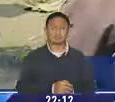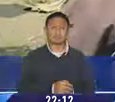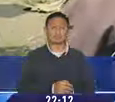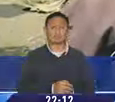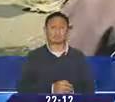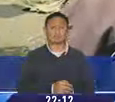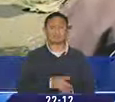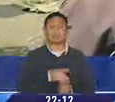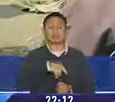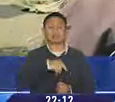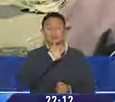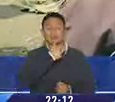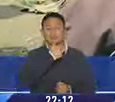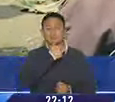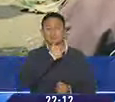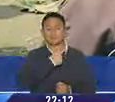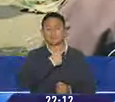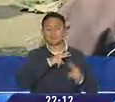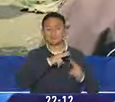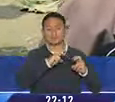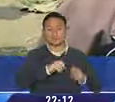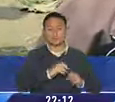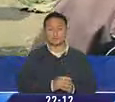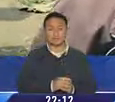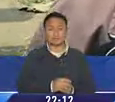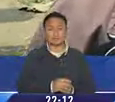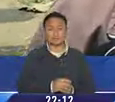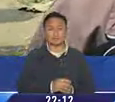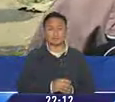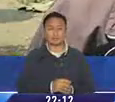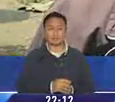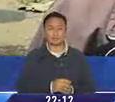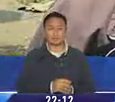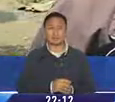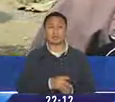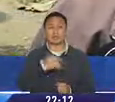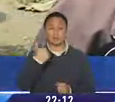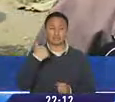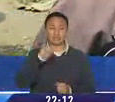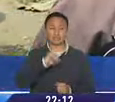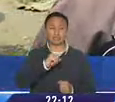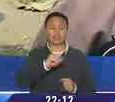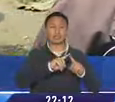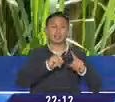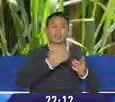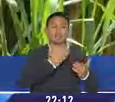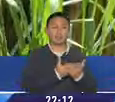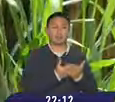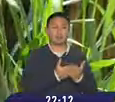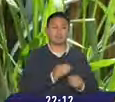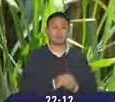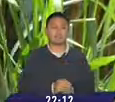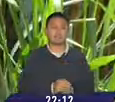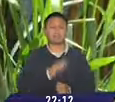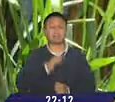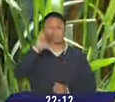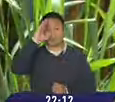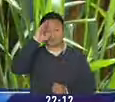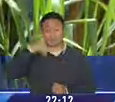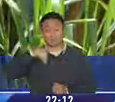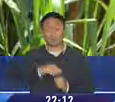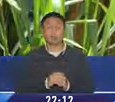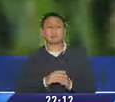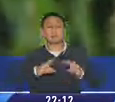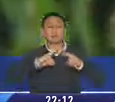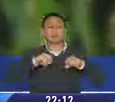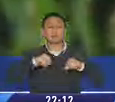la reserva por el tema de la investigación y la flagrancia que se está llevando a cabo en esta investigación. Los agentes de DINASED investigan